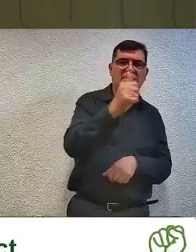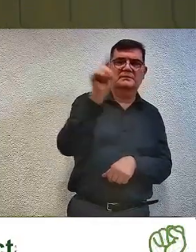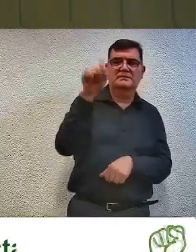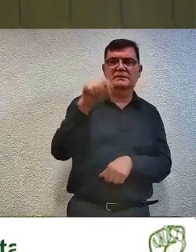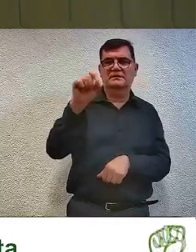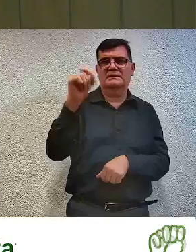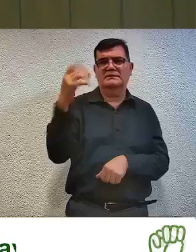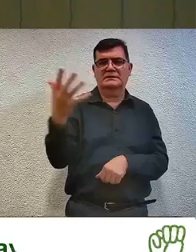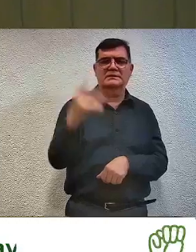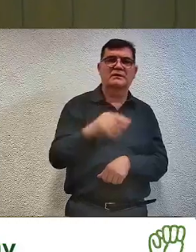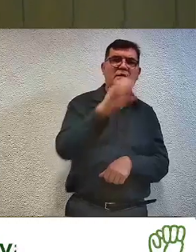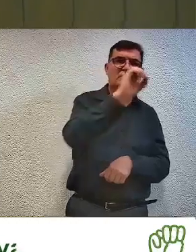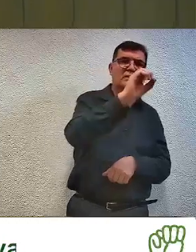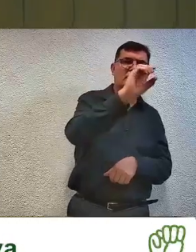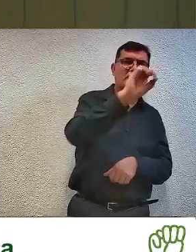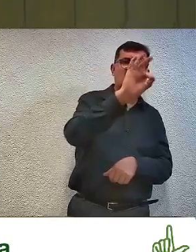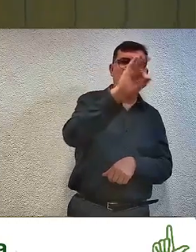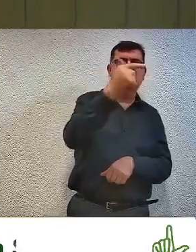046/2025 y